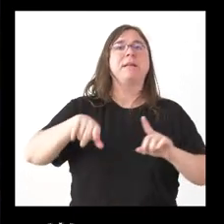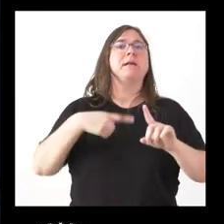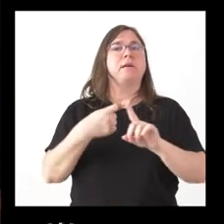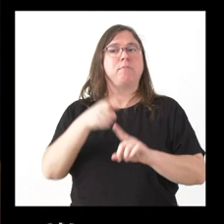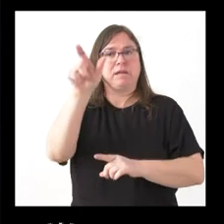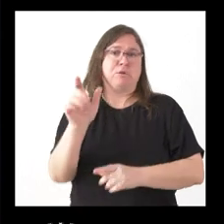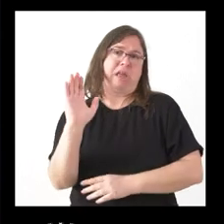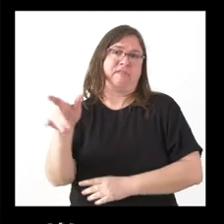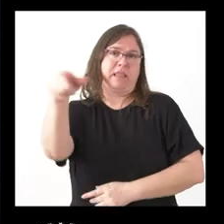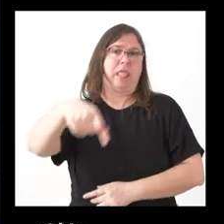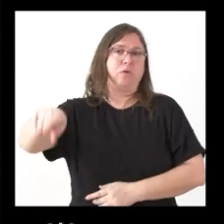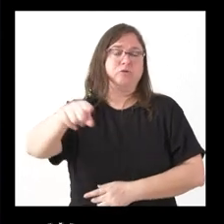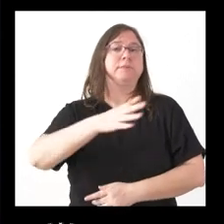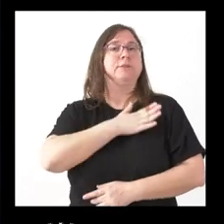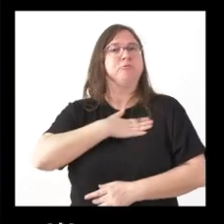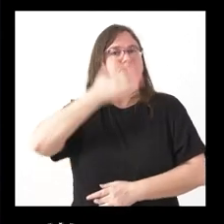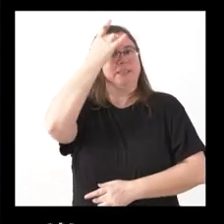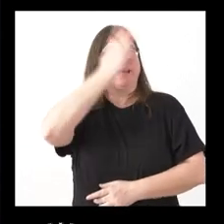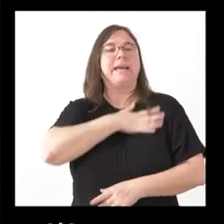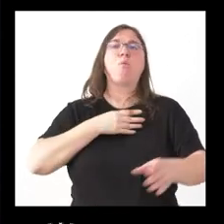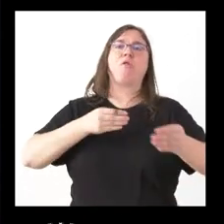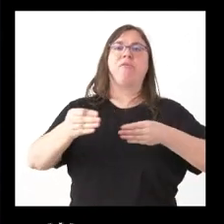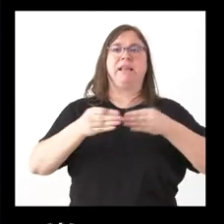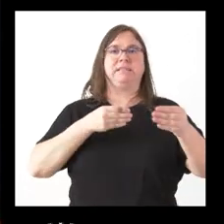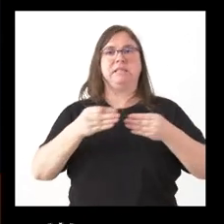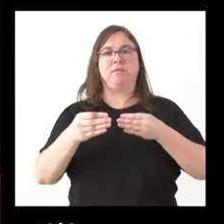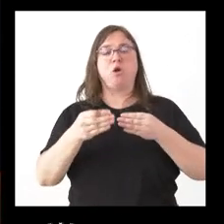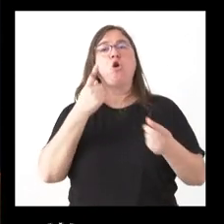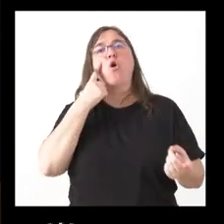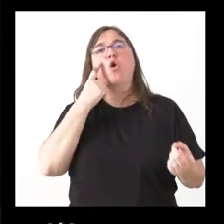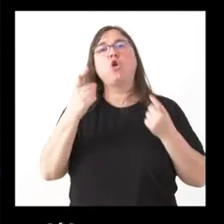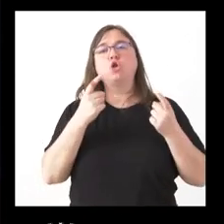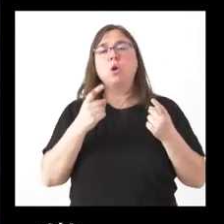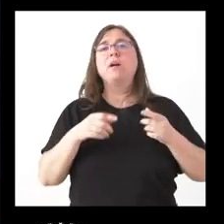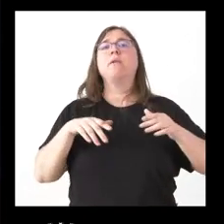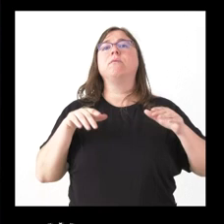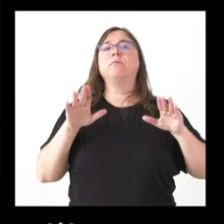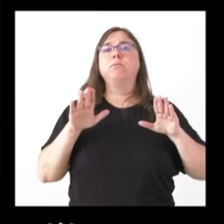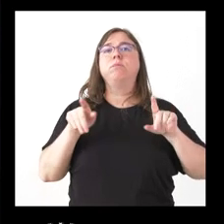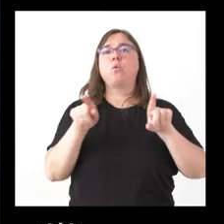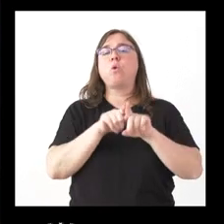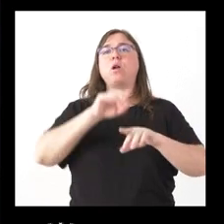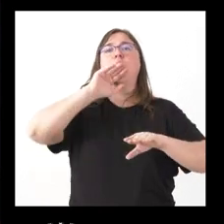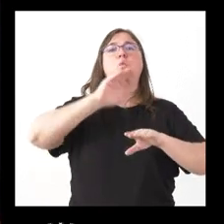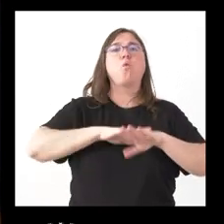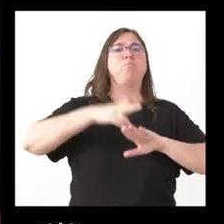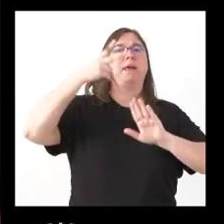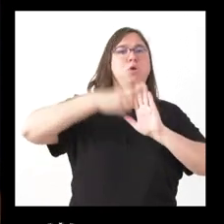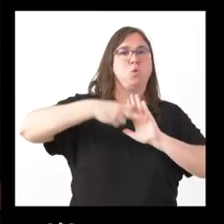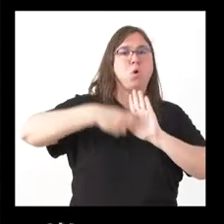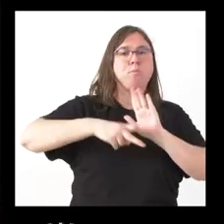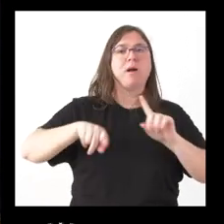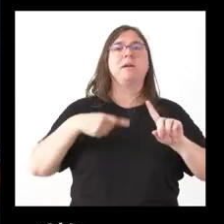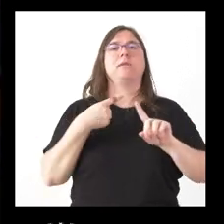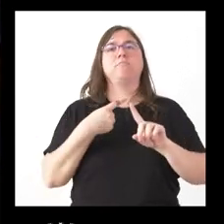afectados nuestra idea lógicamente es flexibilizar lo máximo posible los controles pero siempre dentro del cumplimiento de la normativa y la garantía